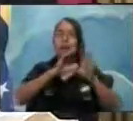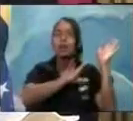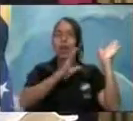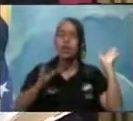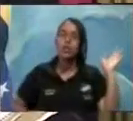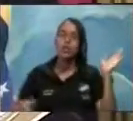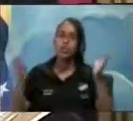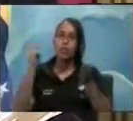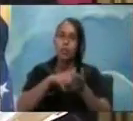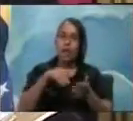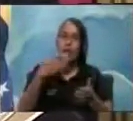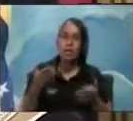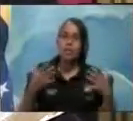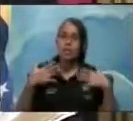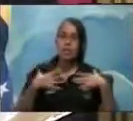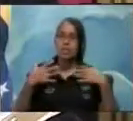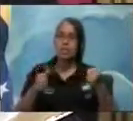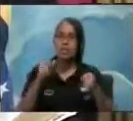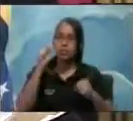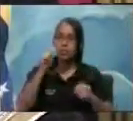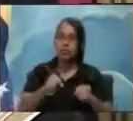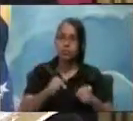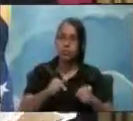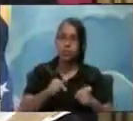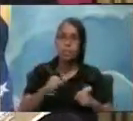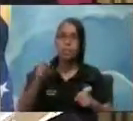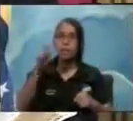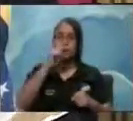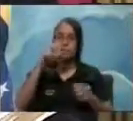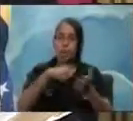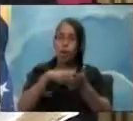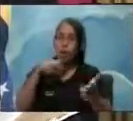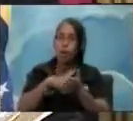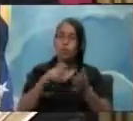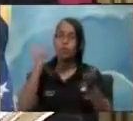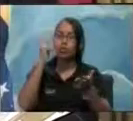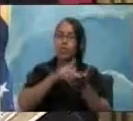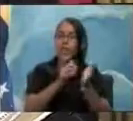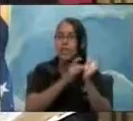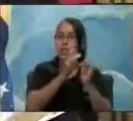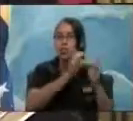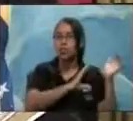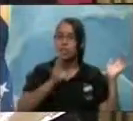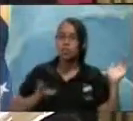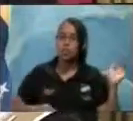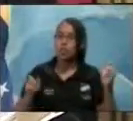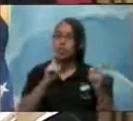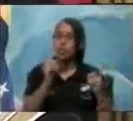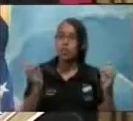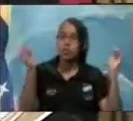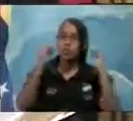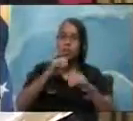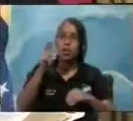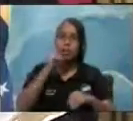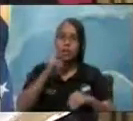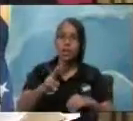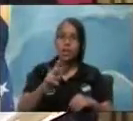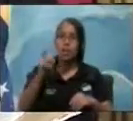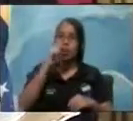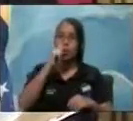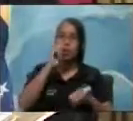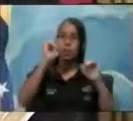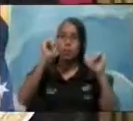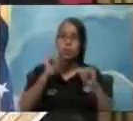fue el que sanó a este cojo, fue el Señor Jesucristo. No le pongan la mirada a los hombres. El mismo